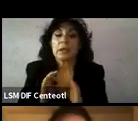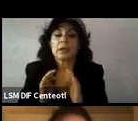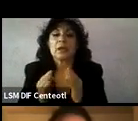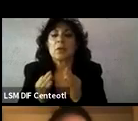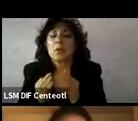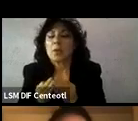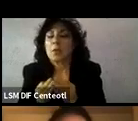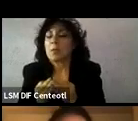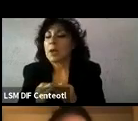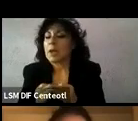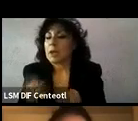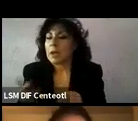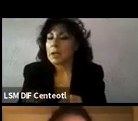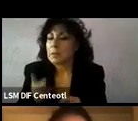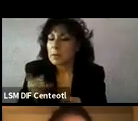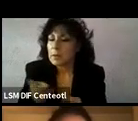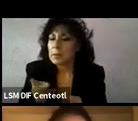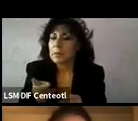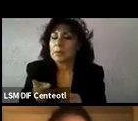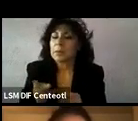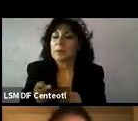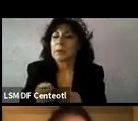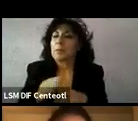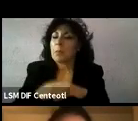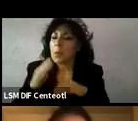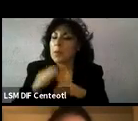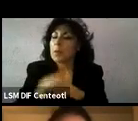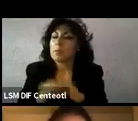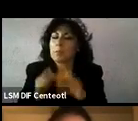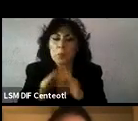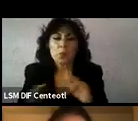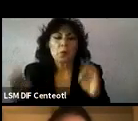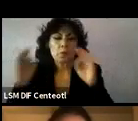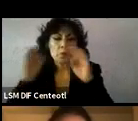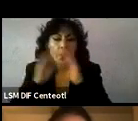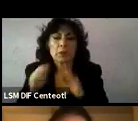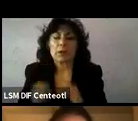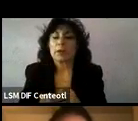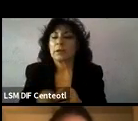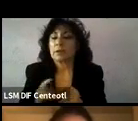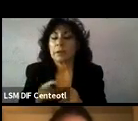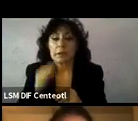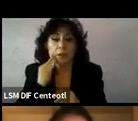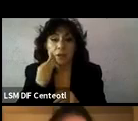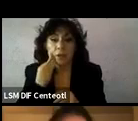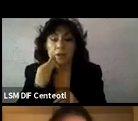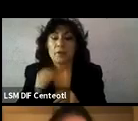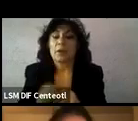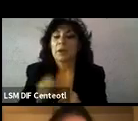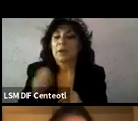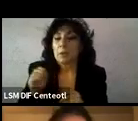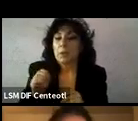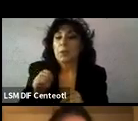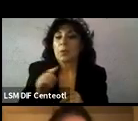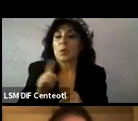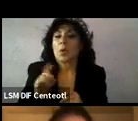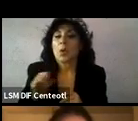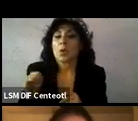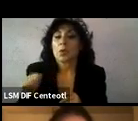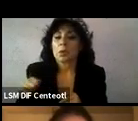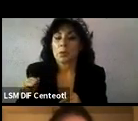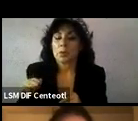nos hacen todas ustedes, todos y todes desde Facebook Live y a quienes están con nosotros en Zoom.